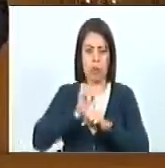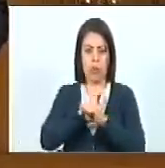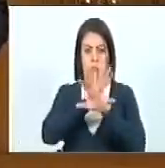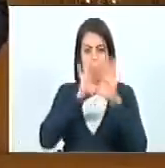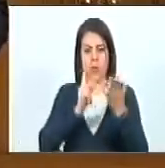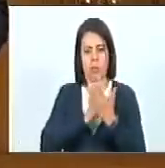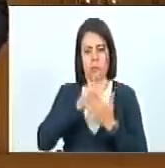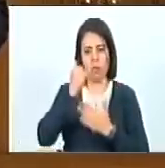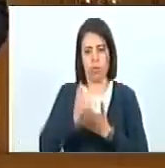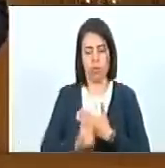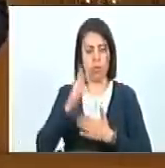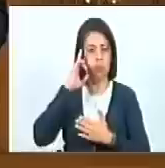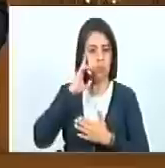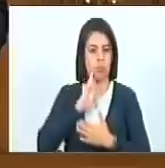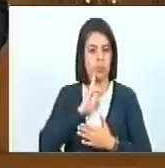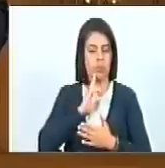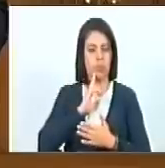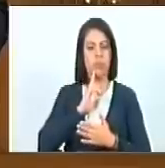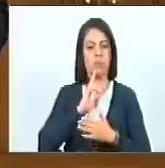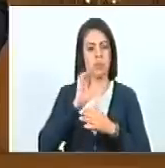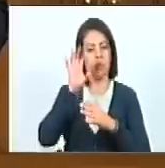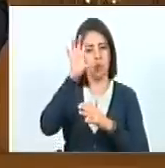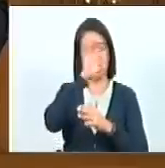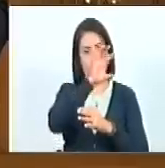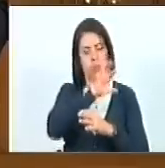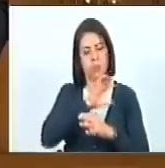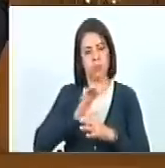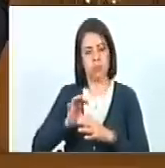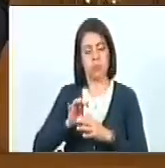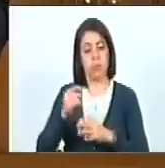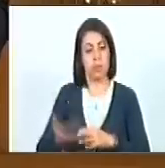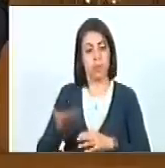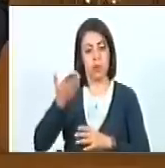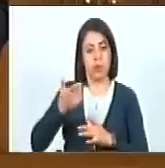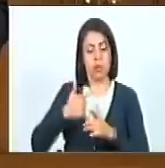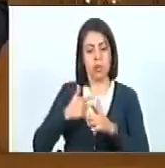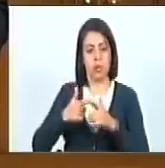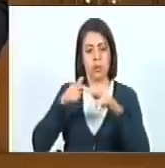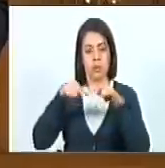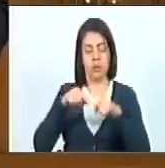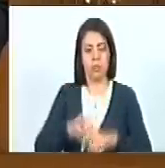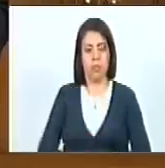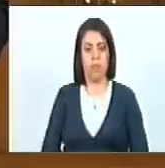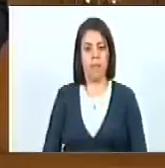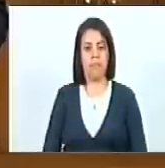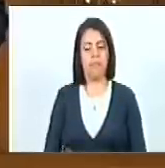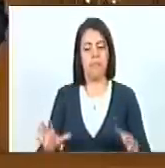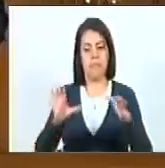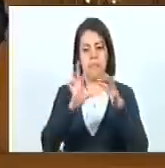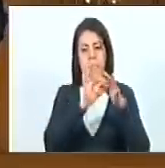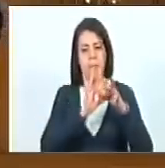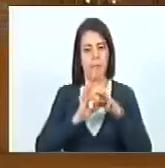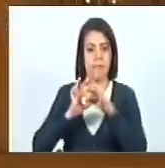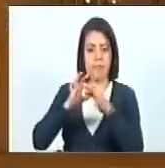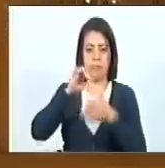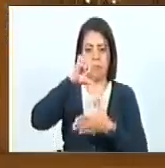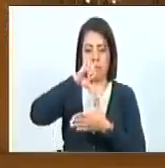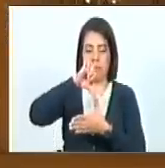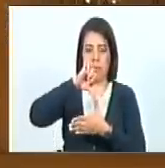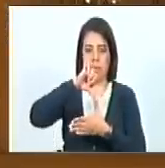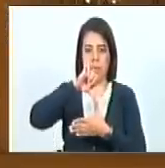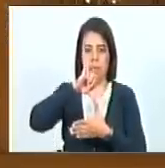el proyecto bolivariano, continental, la importancia de la unidad